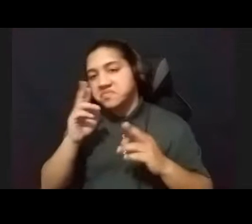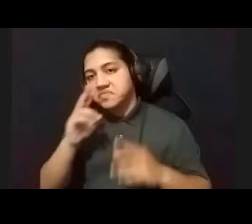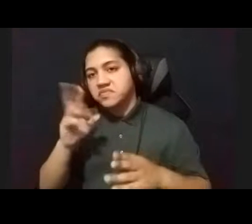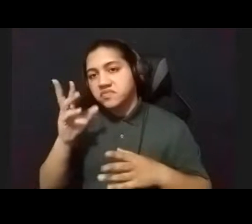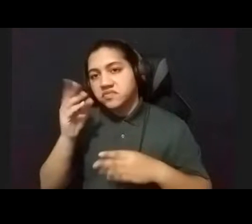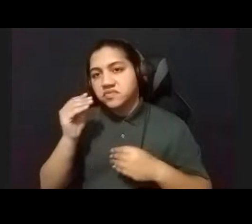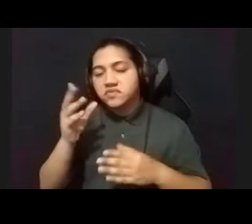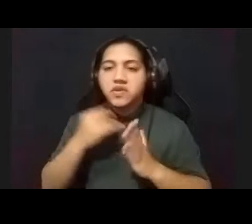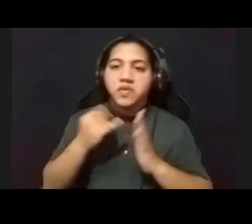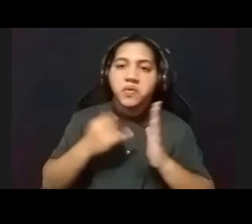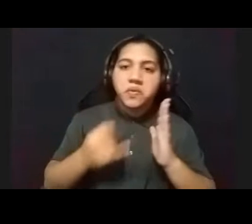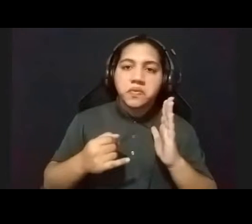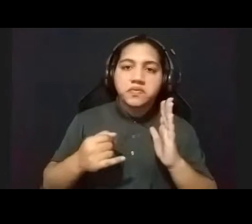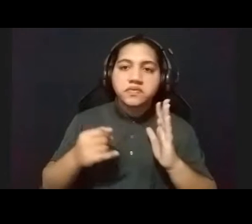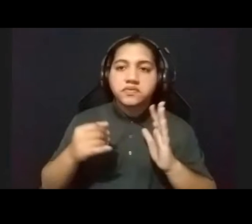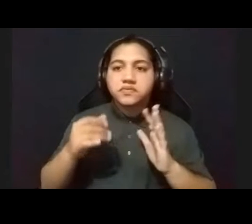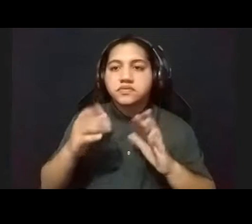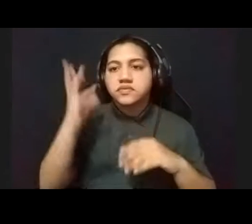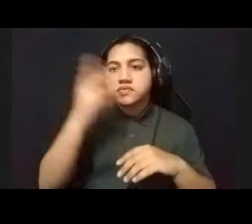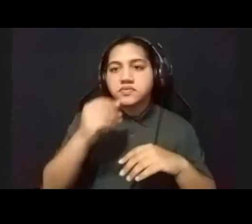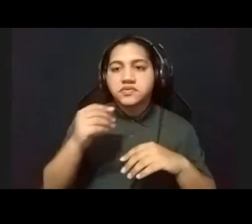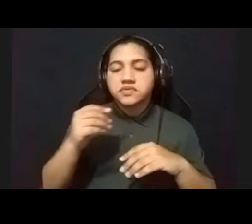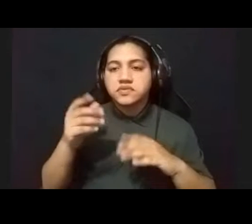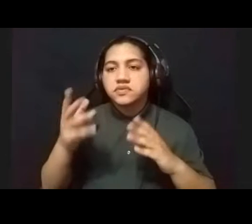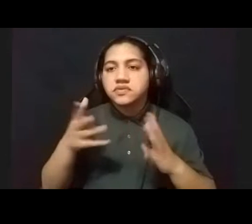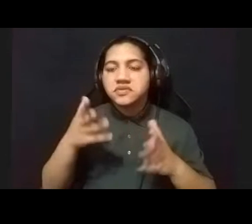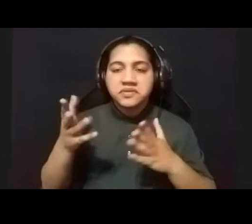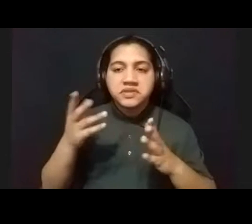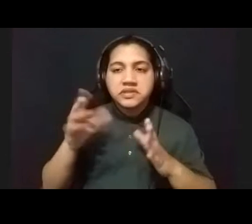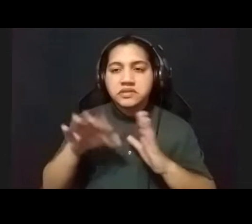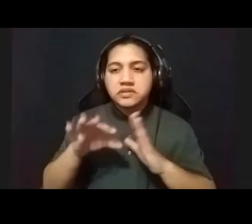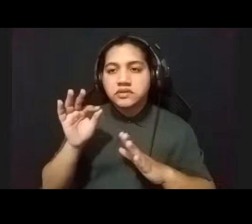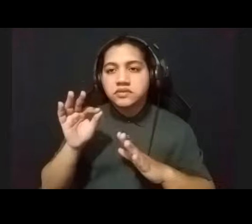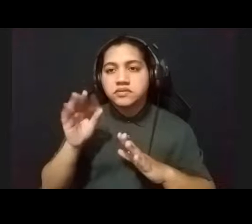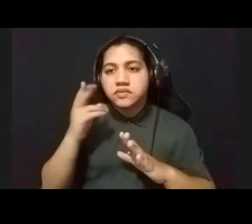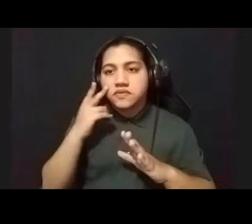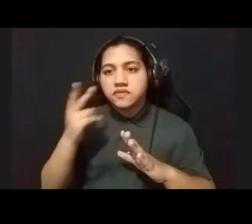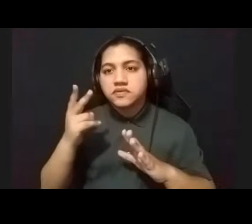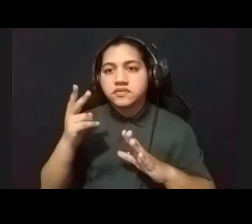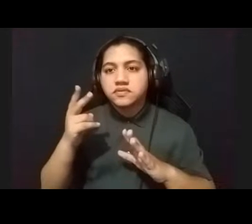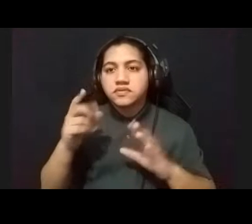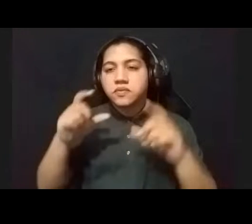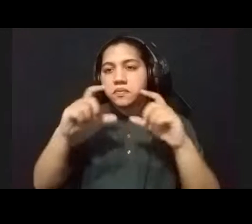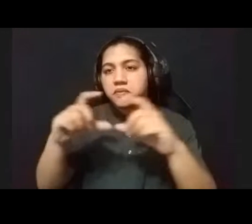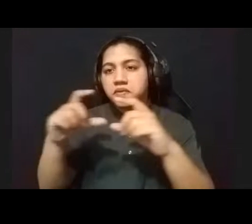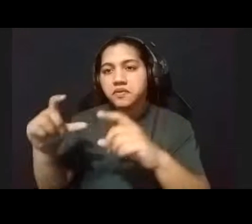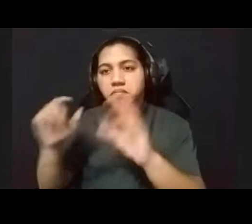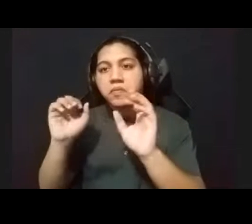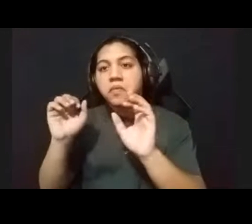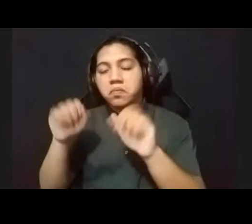los dibujos, que son bien preciosos. Déjame ver si está por aquí, para que puedan ver. Son pequeñitos, pero lo pueden